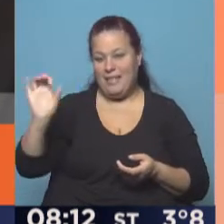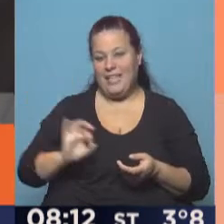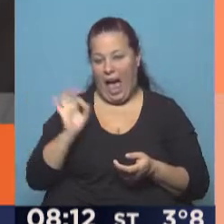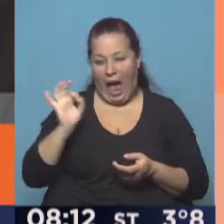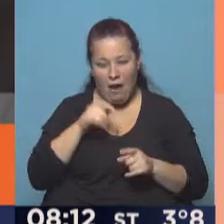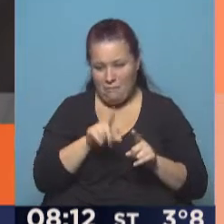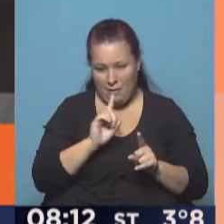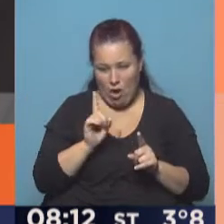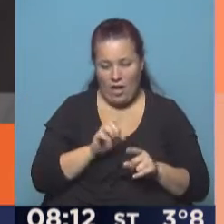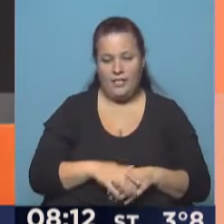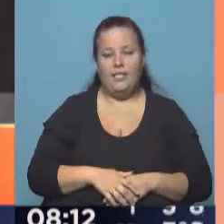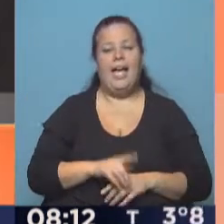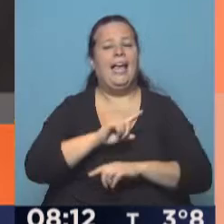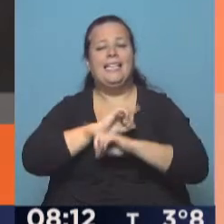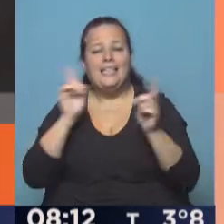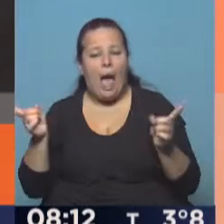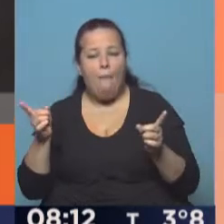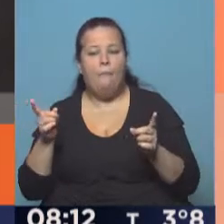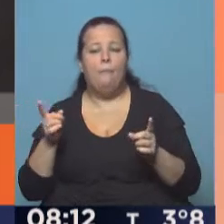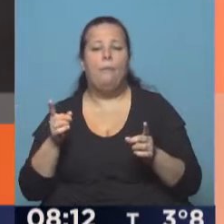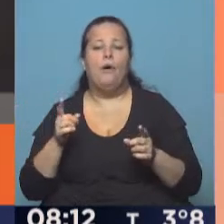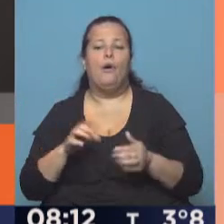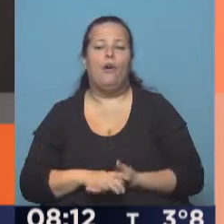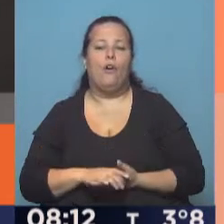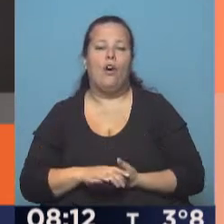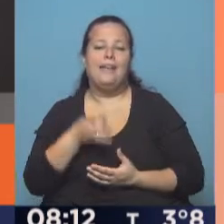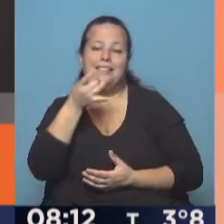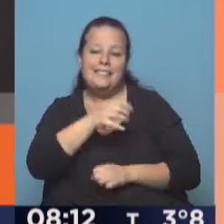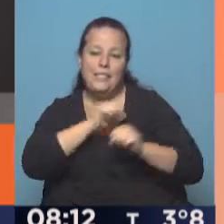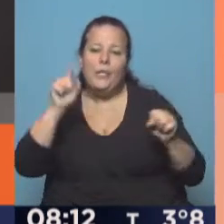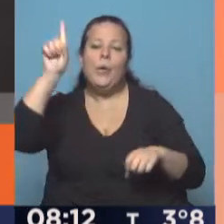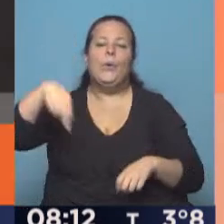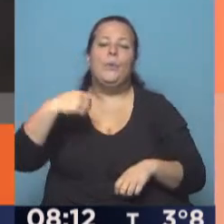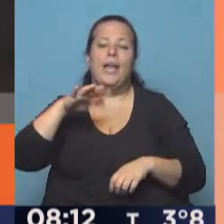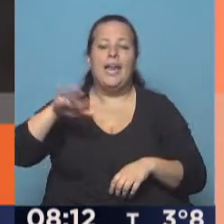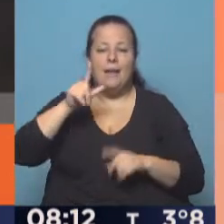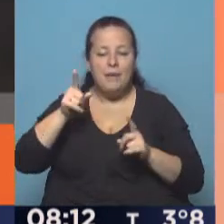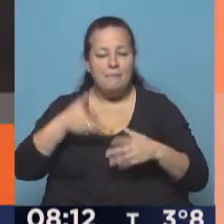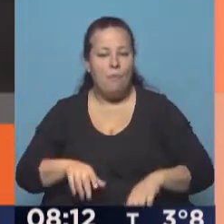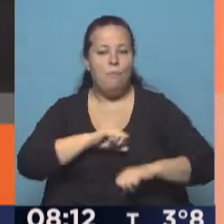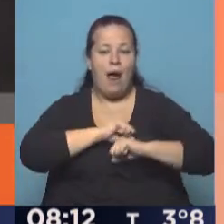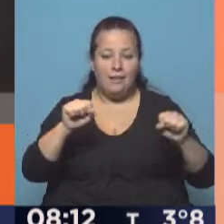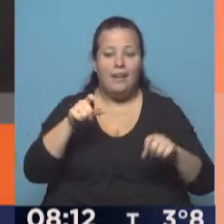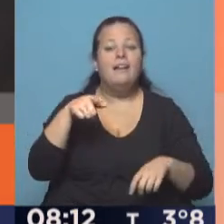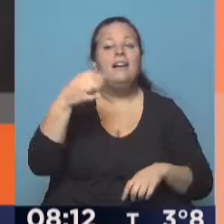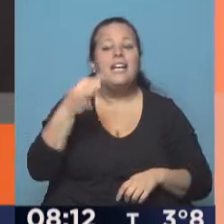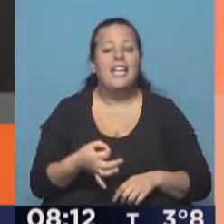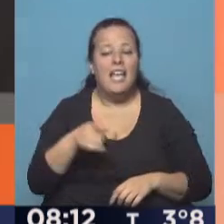años, ni tampoco eran terroristas que venían del lugar de origen a provocar el atentado, sino que